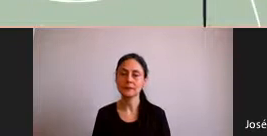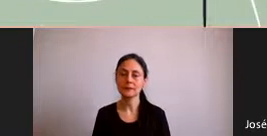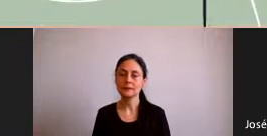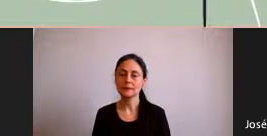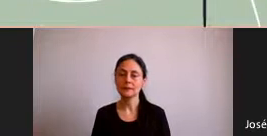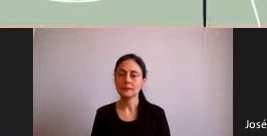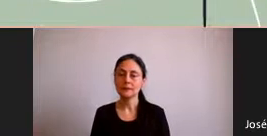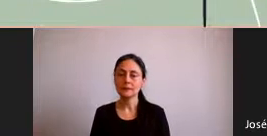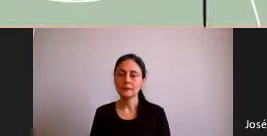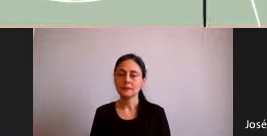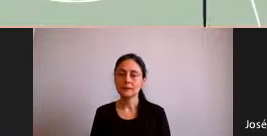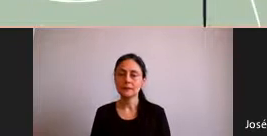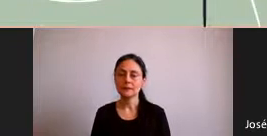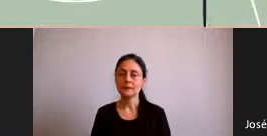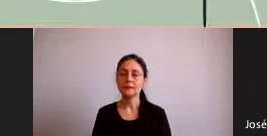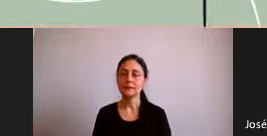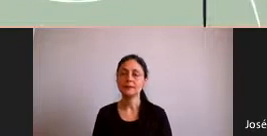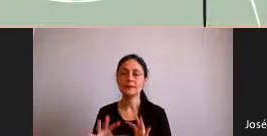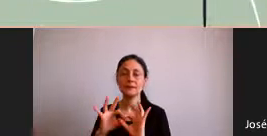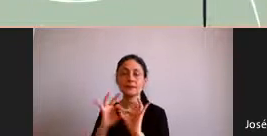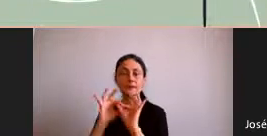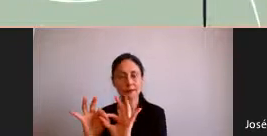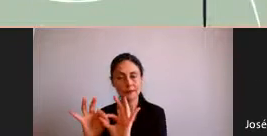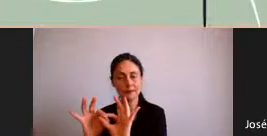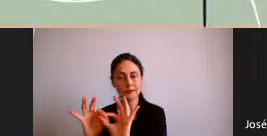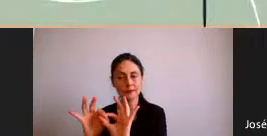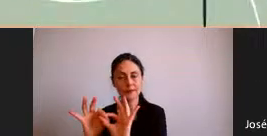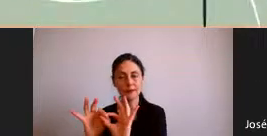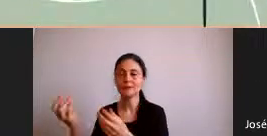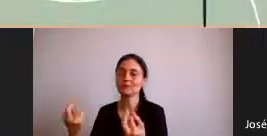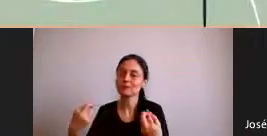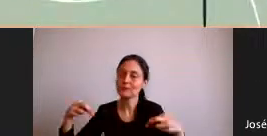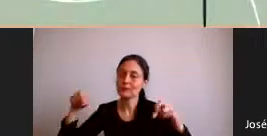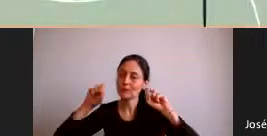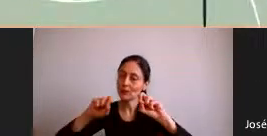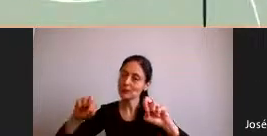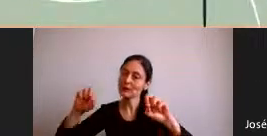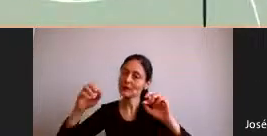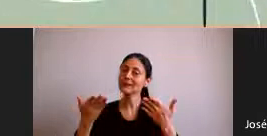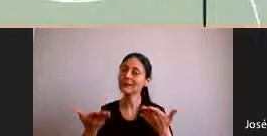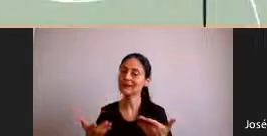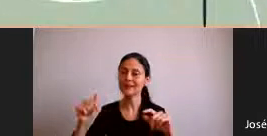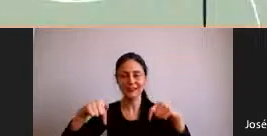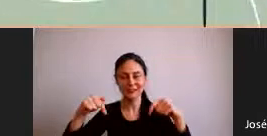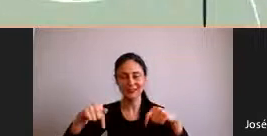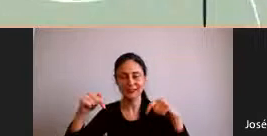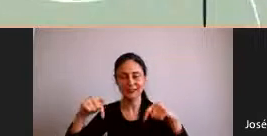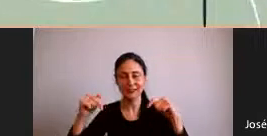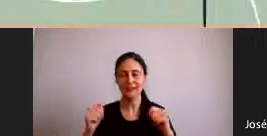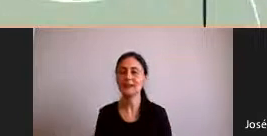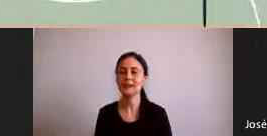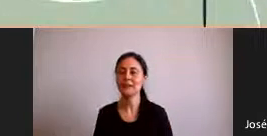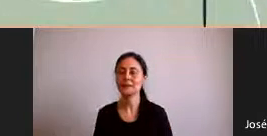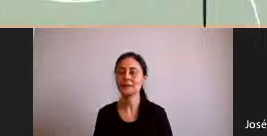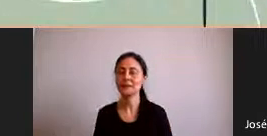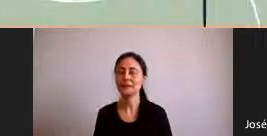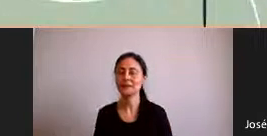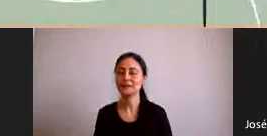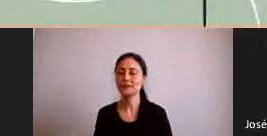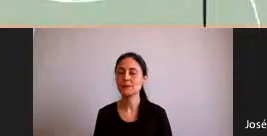Bueno, agradeciendo la oportunidad de estar acá, a todos y a todas que lo han hecho posible y a quienes están escuchando y